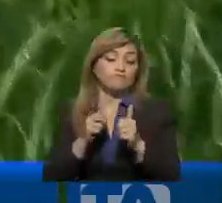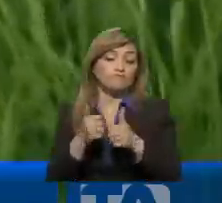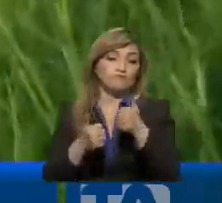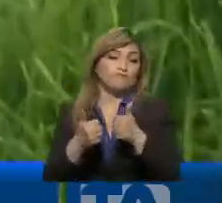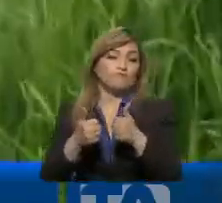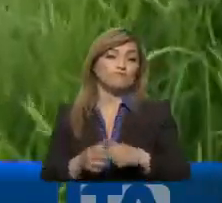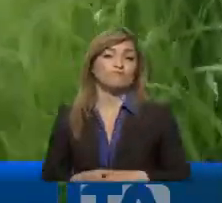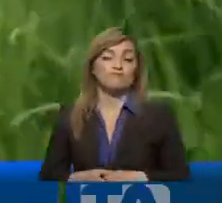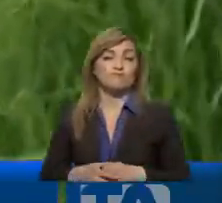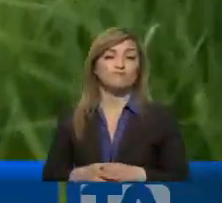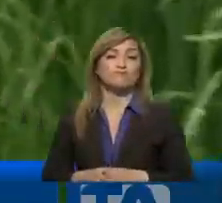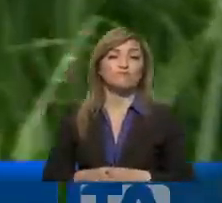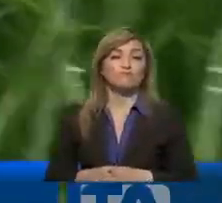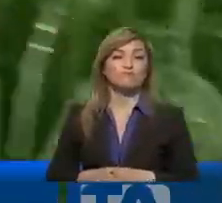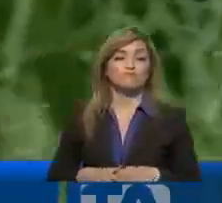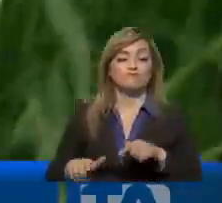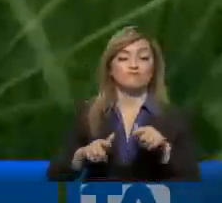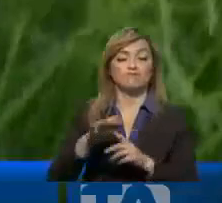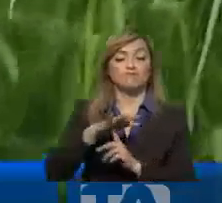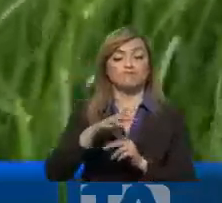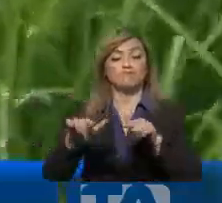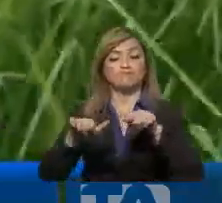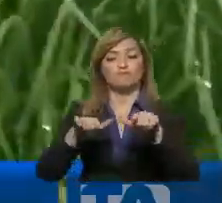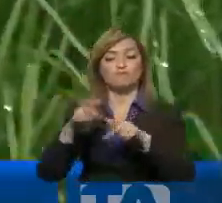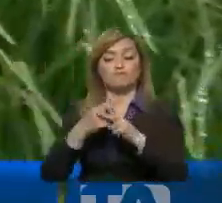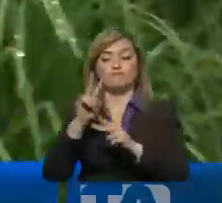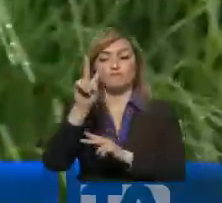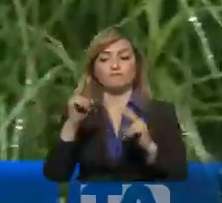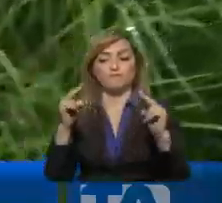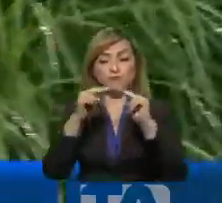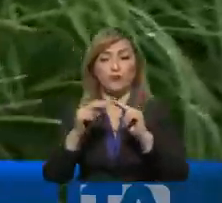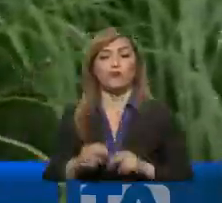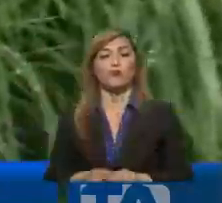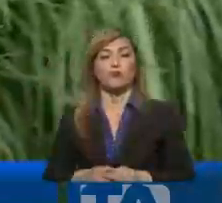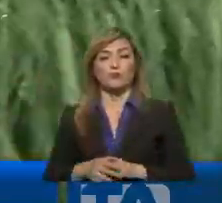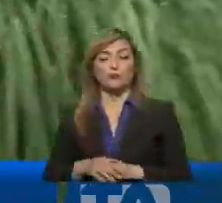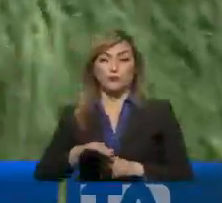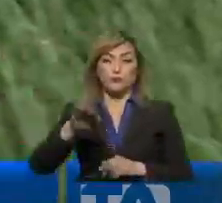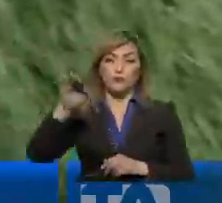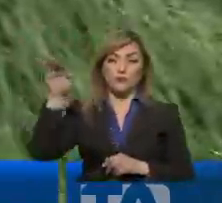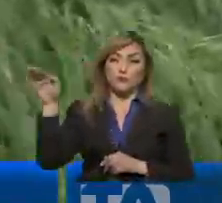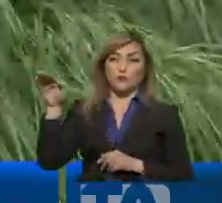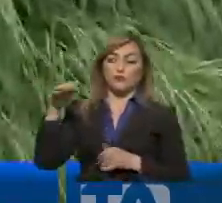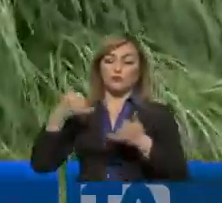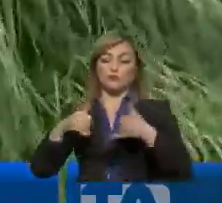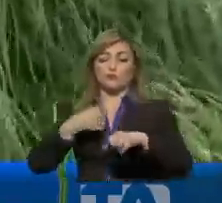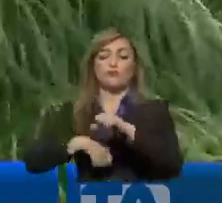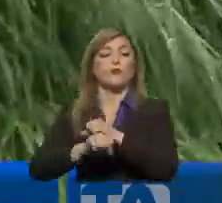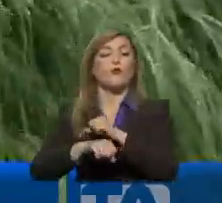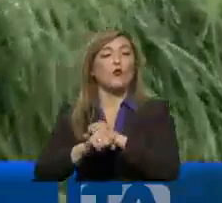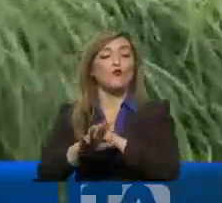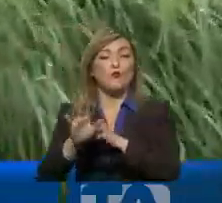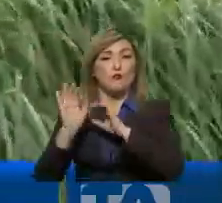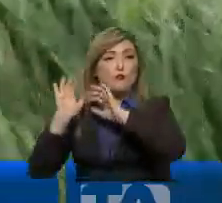problema aquí en este parque, en el sector de los dos puentes. En la parte alta hay una cancha de vóley que